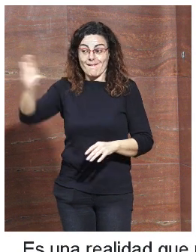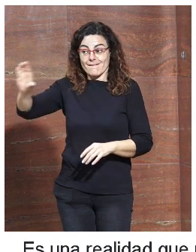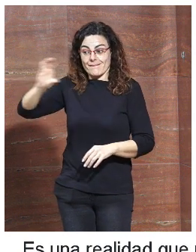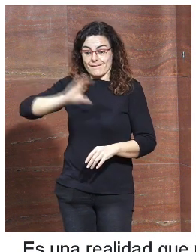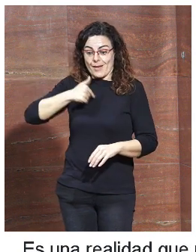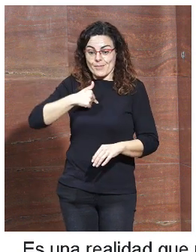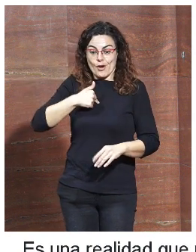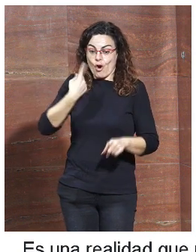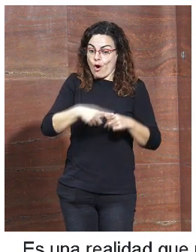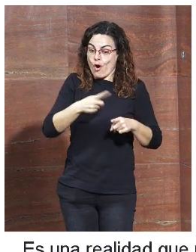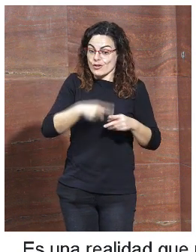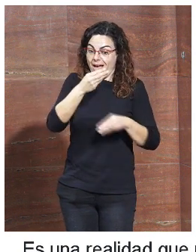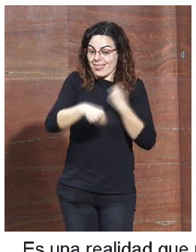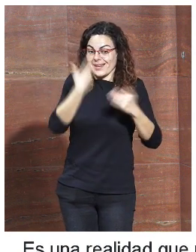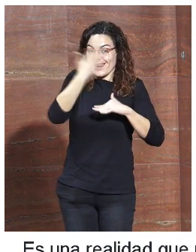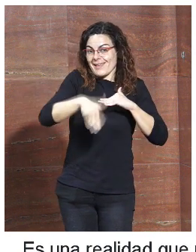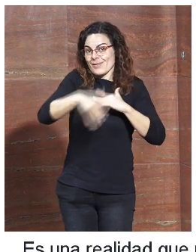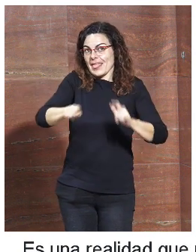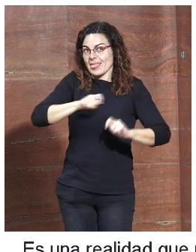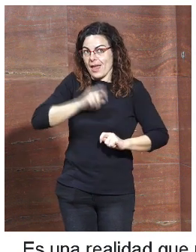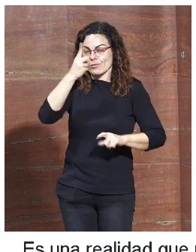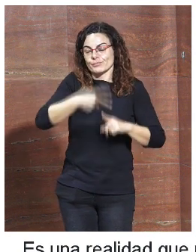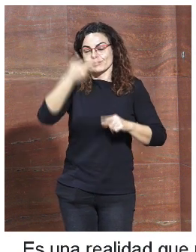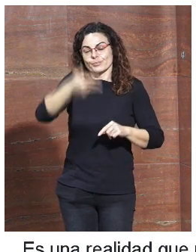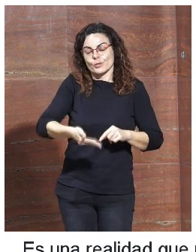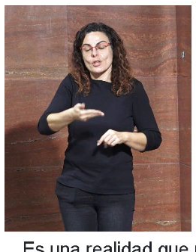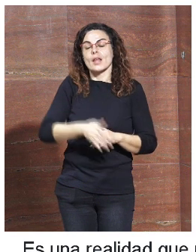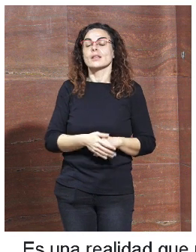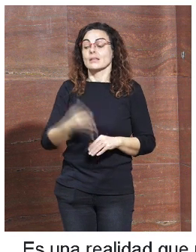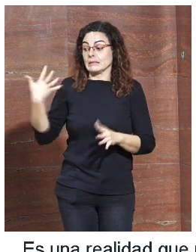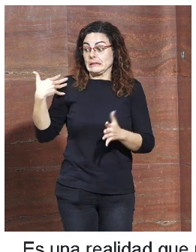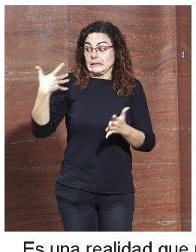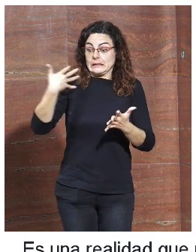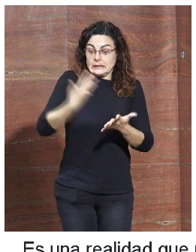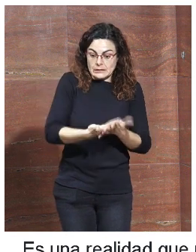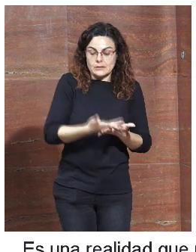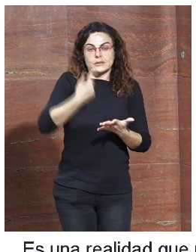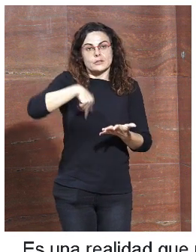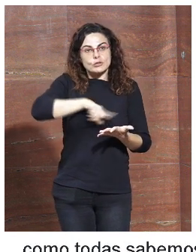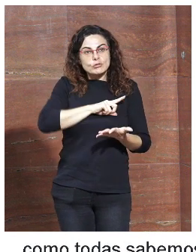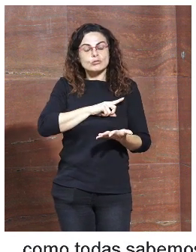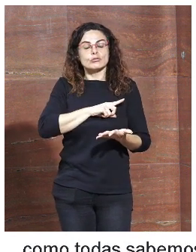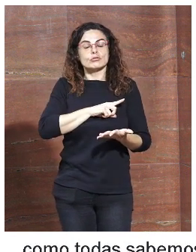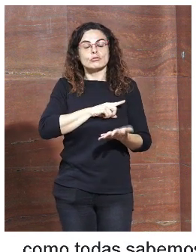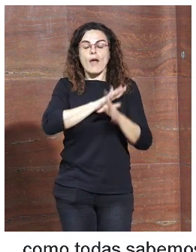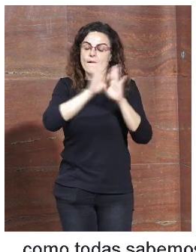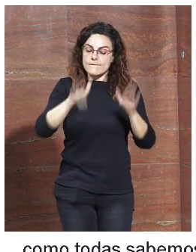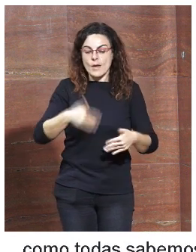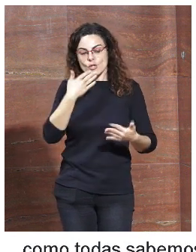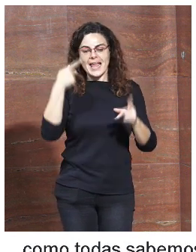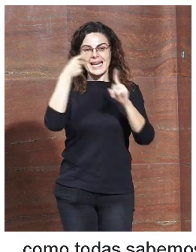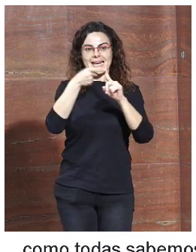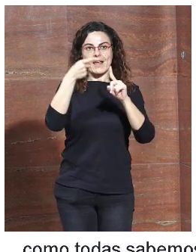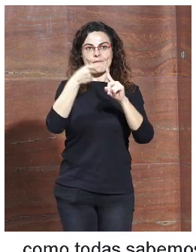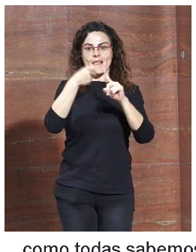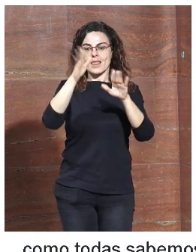muchas posibilidades. Pero es importante decir que con el paso de los años hemos conseguido convertirnos en una referencia estable